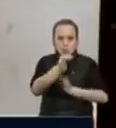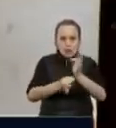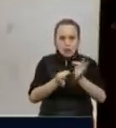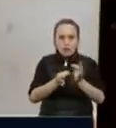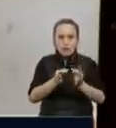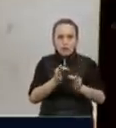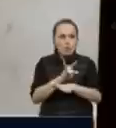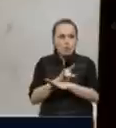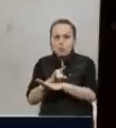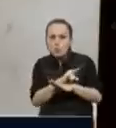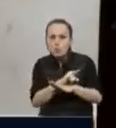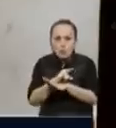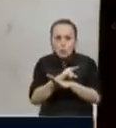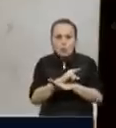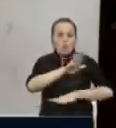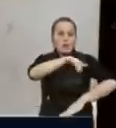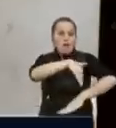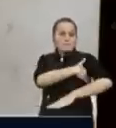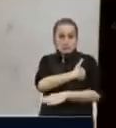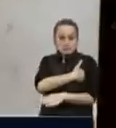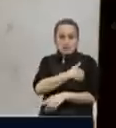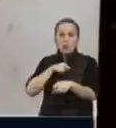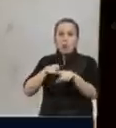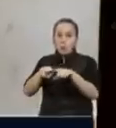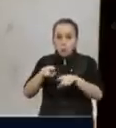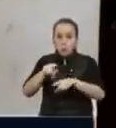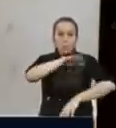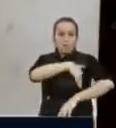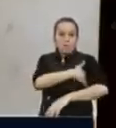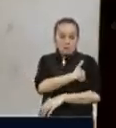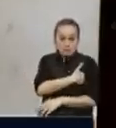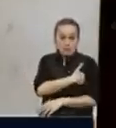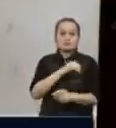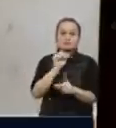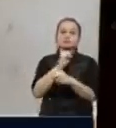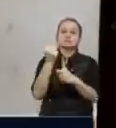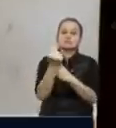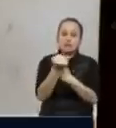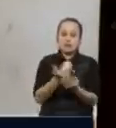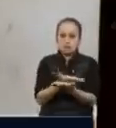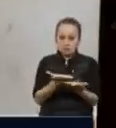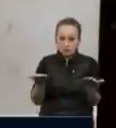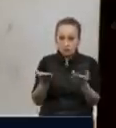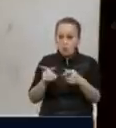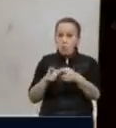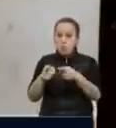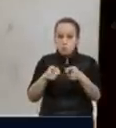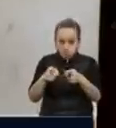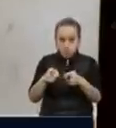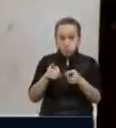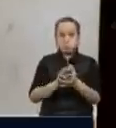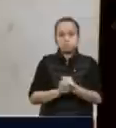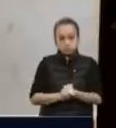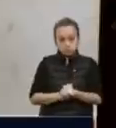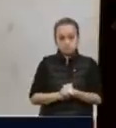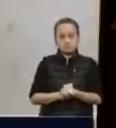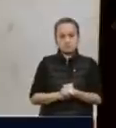Pero todos estos ministerios, llamamos los ministerios sociales, los que